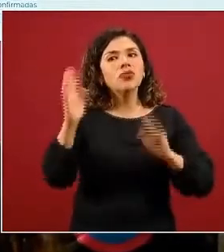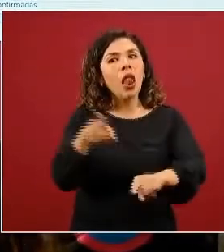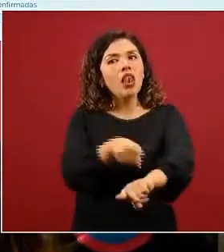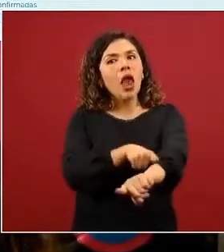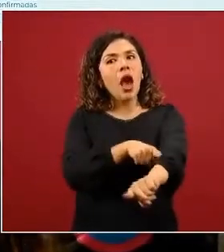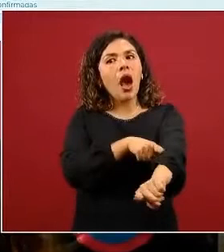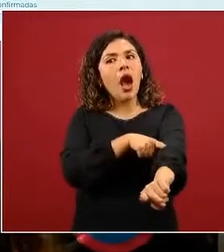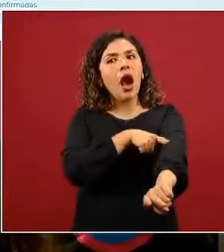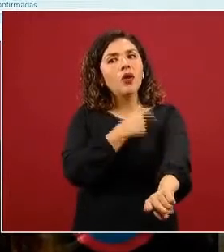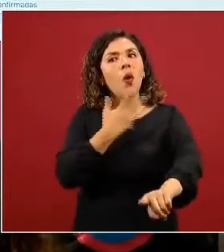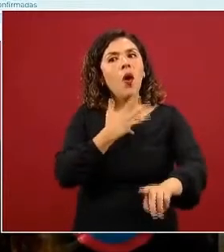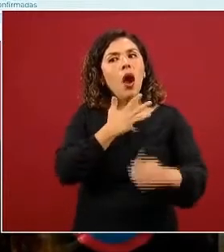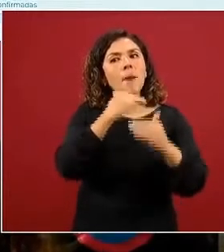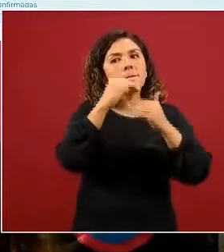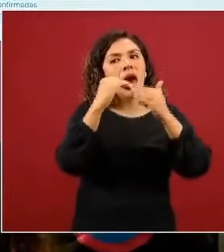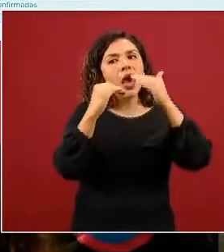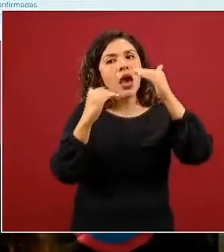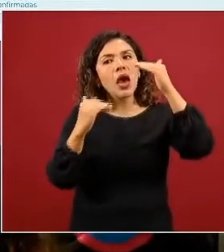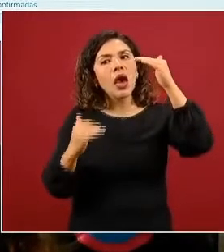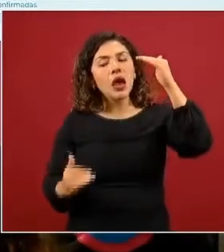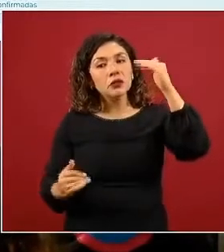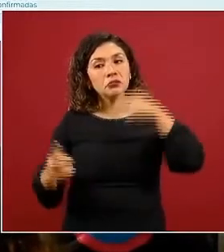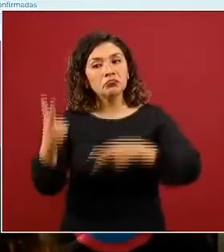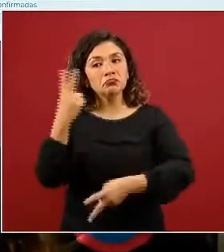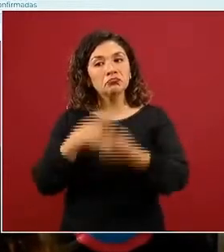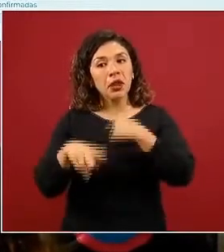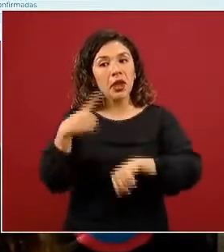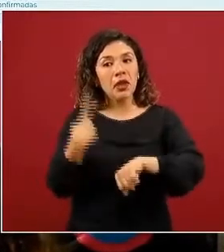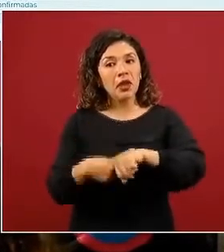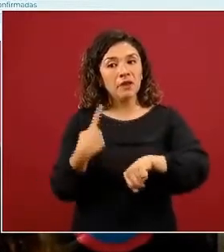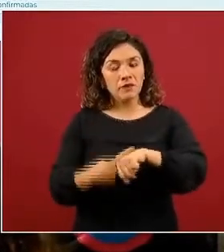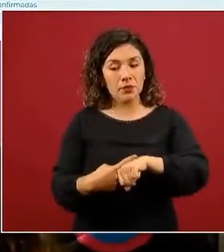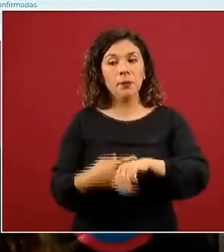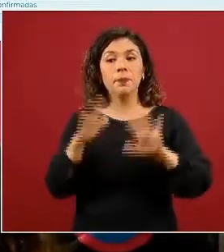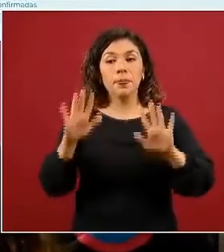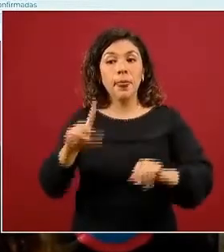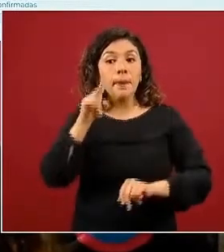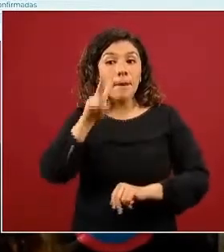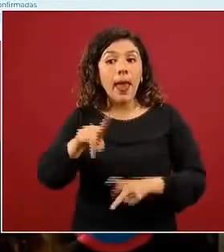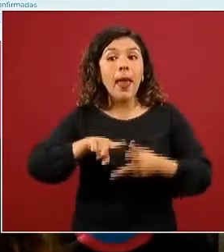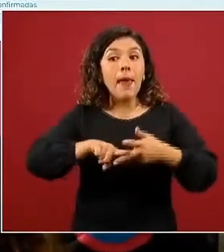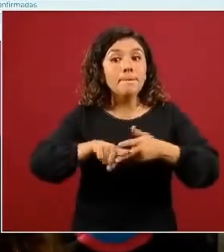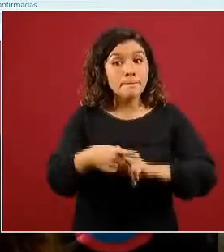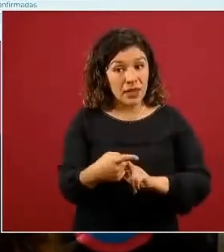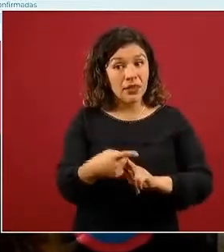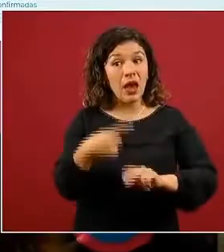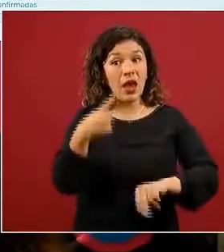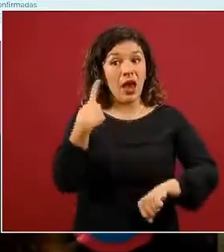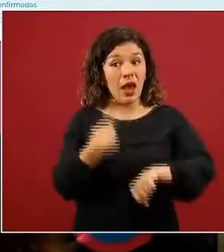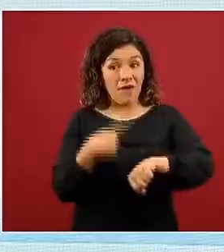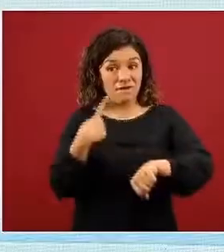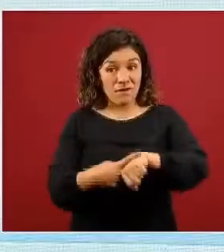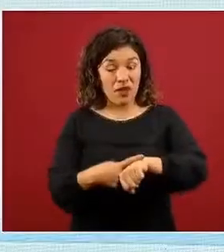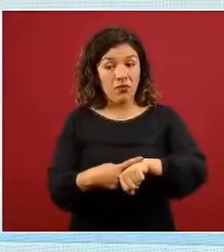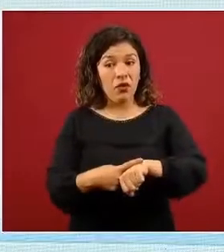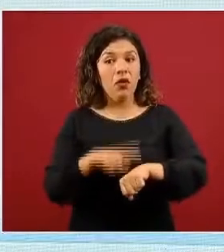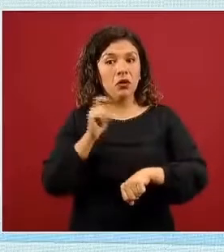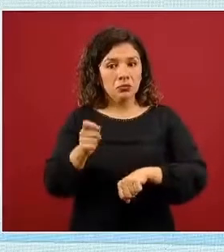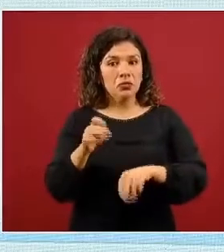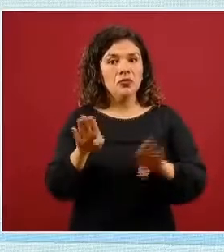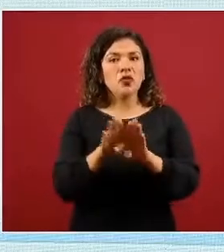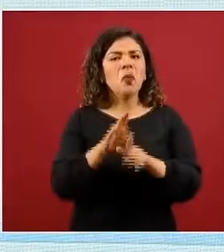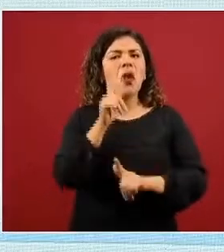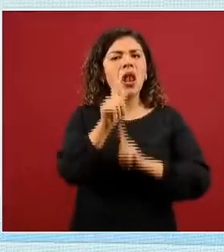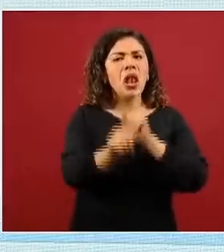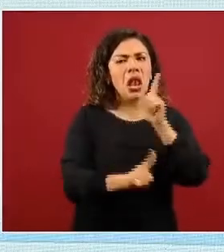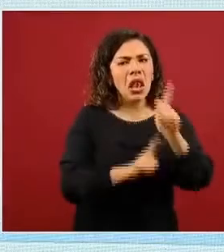largo de descenso que se ha presentado. Vemos también que iniciaron su periodo, que fue